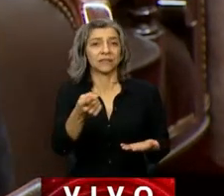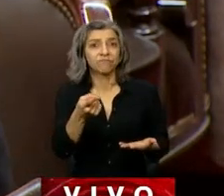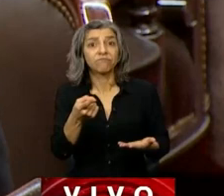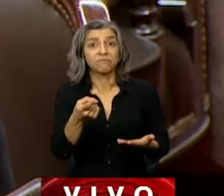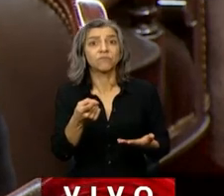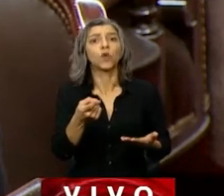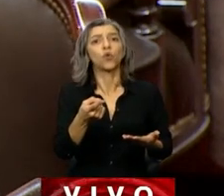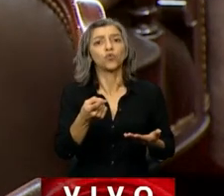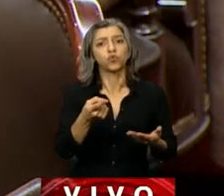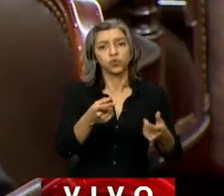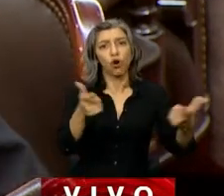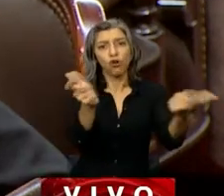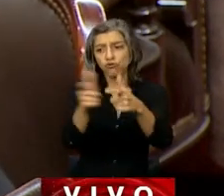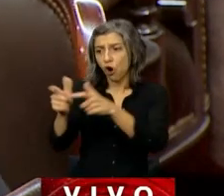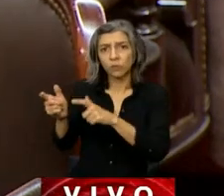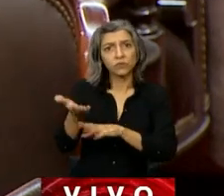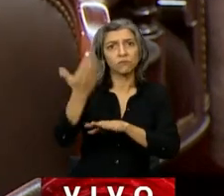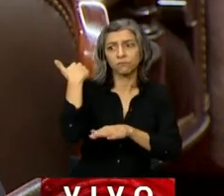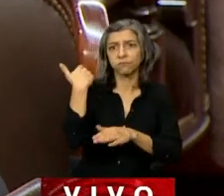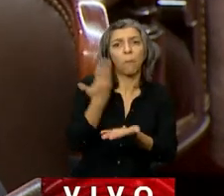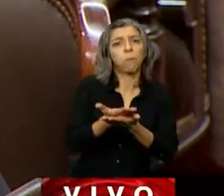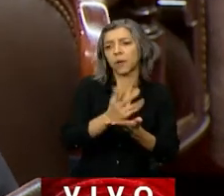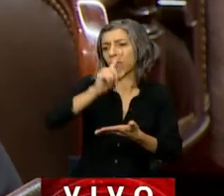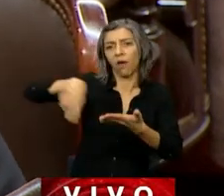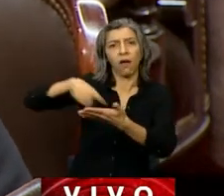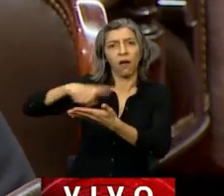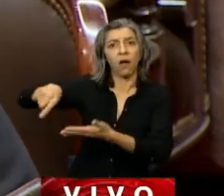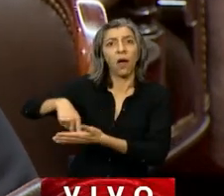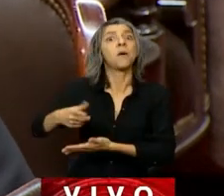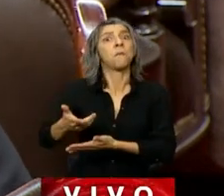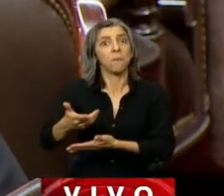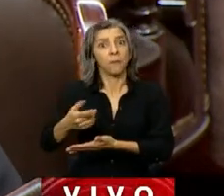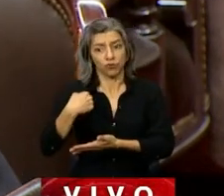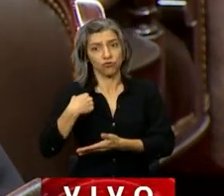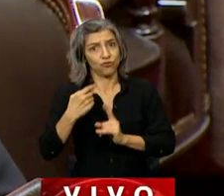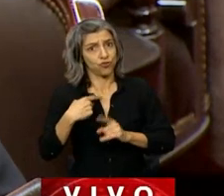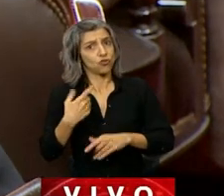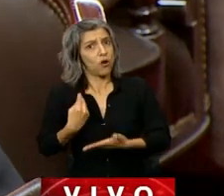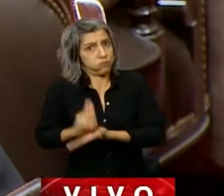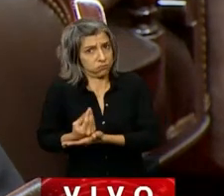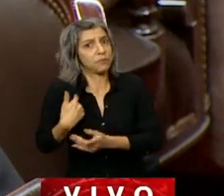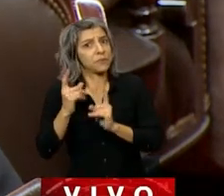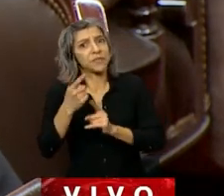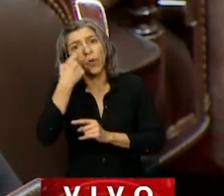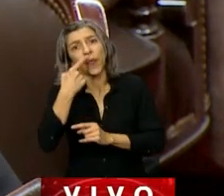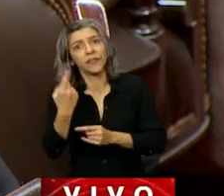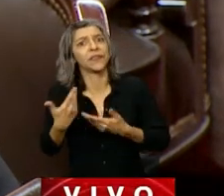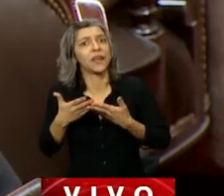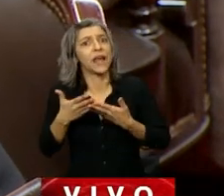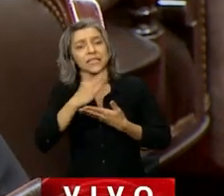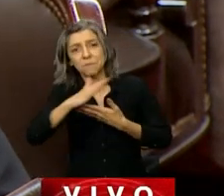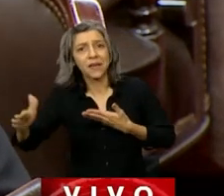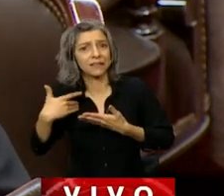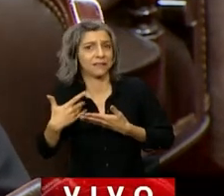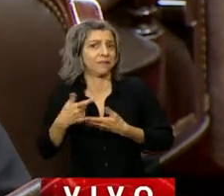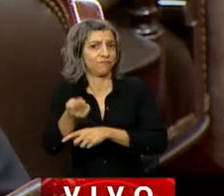la anulación de giro a las tres comisiones competentes. Una de ellas es la que yo presido, la Comisión de Intereses Marítimos, Fluviales, Pesqueros